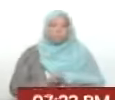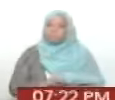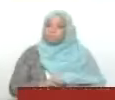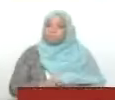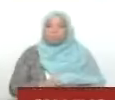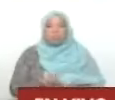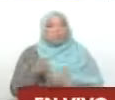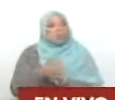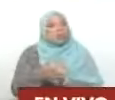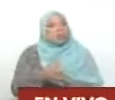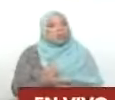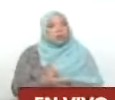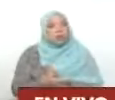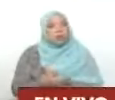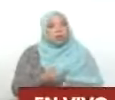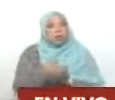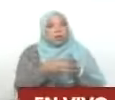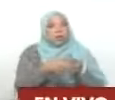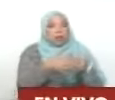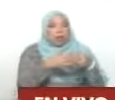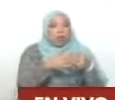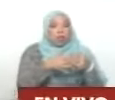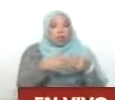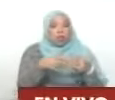Dios conmigo y con nosotros.